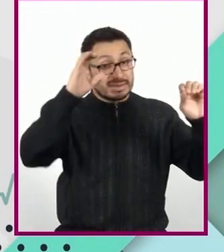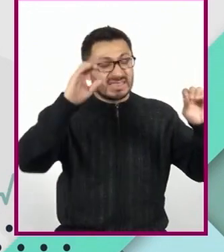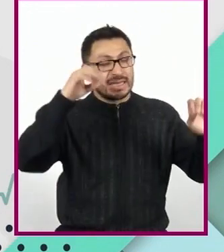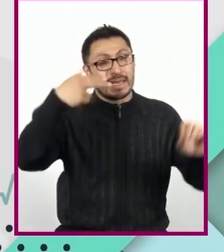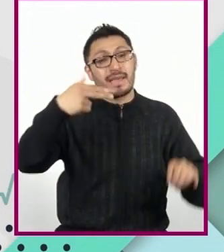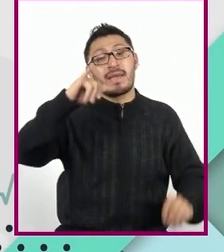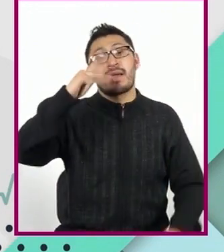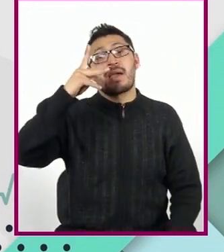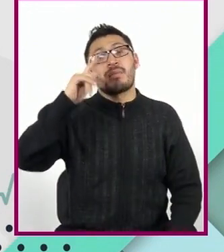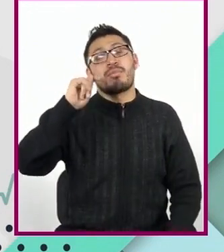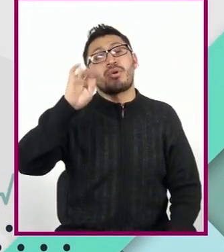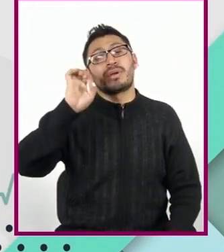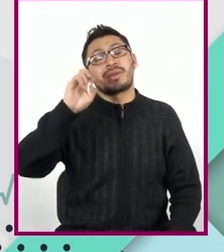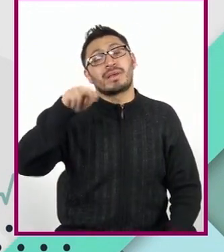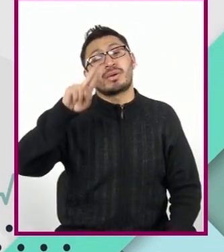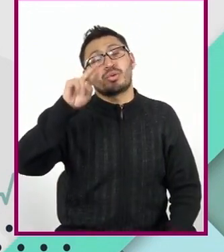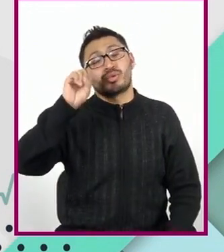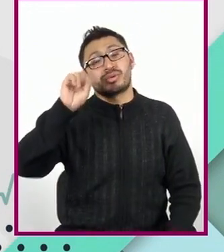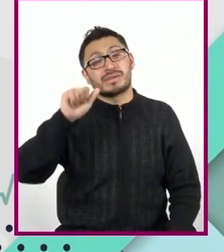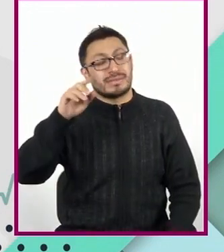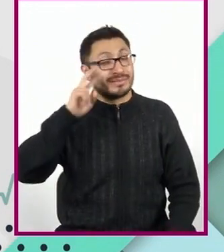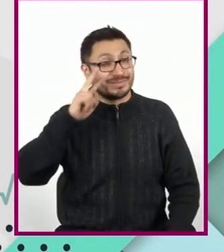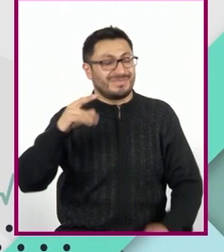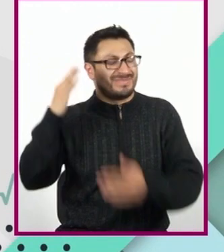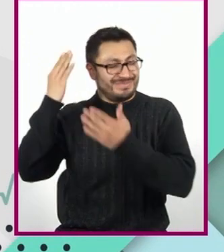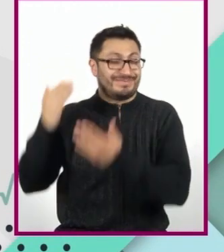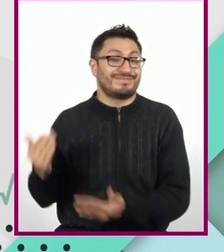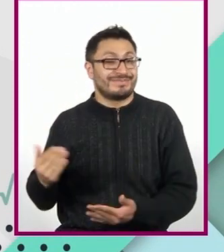podríamos obtener una imagen como esta.